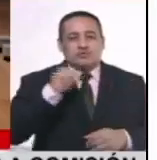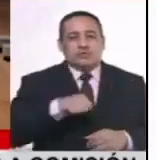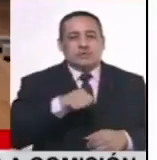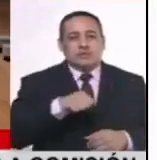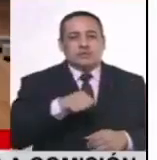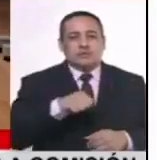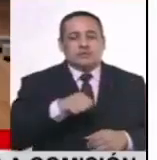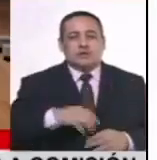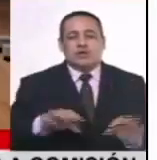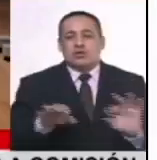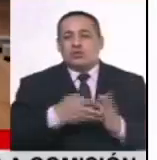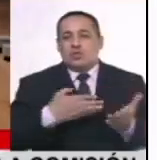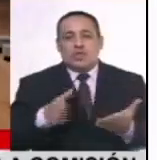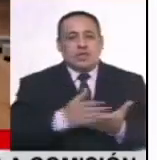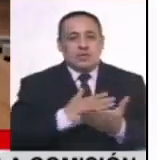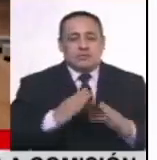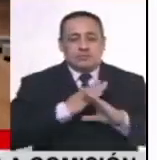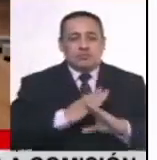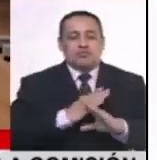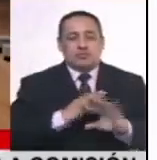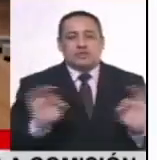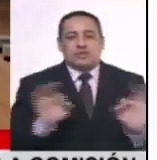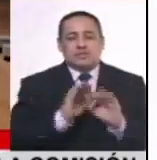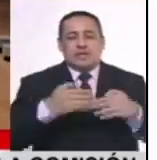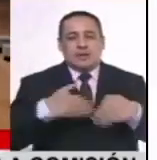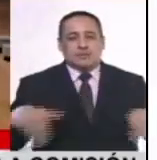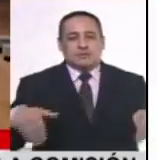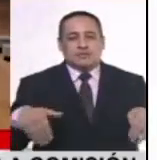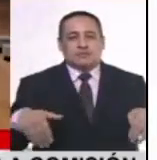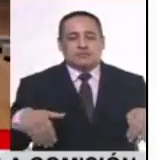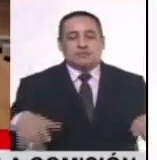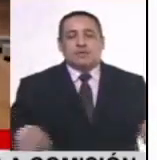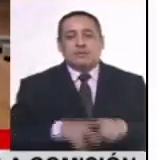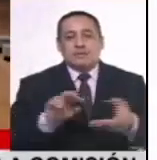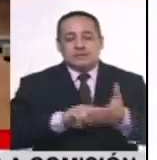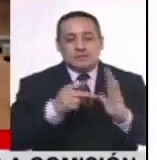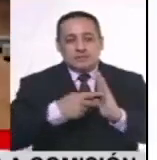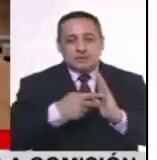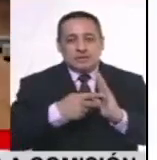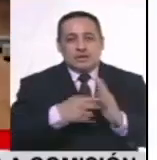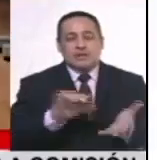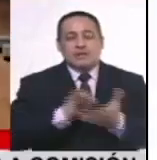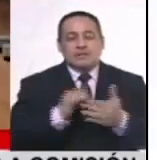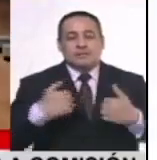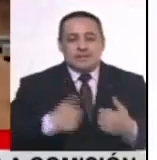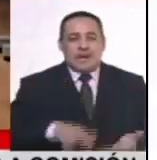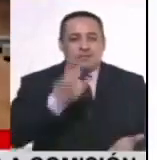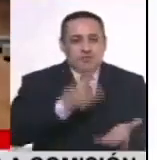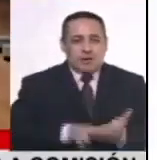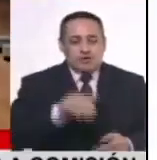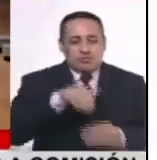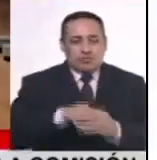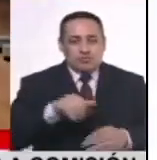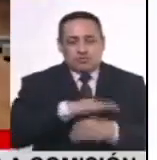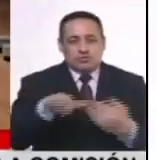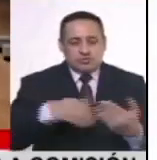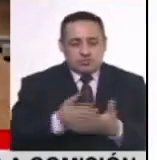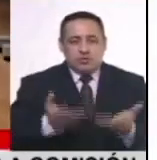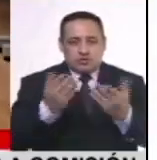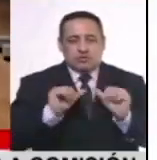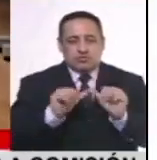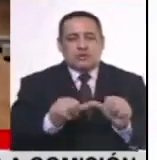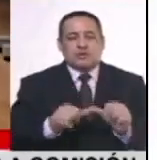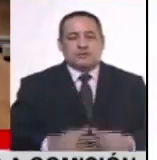favor. No hay votos en contra ni en abstención. En consecuencia, ha sido aprobado por unanimidad. Puede usted